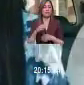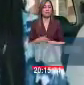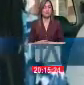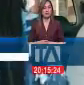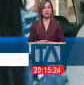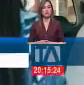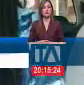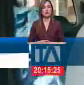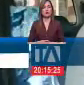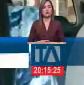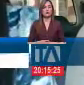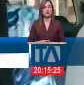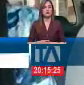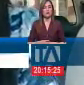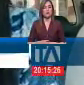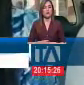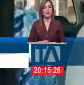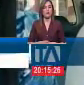afrontar quizás